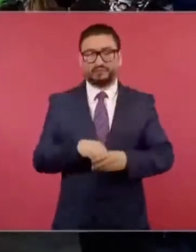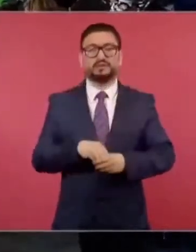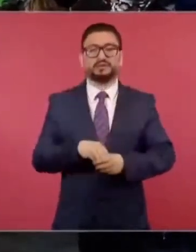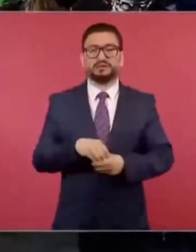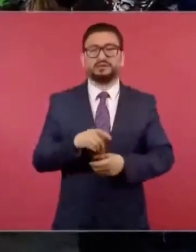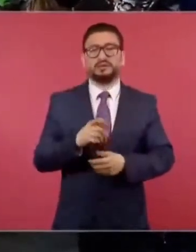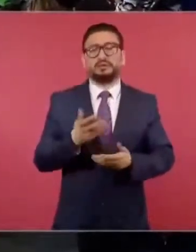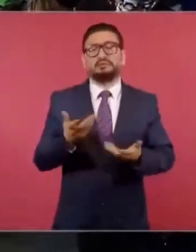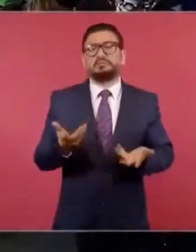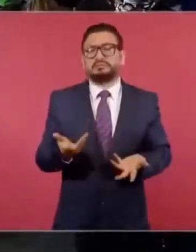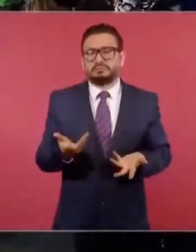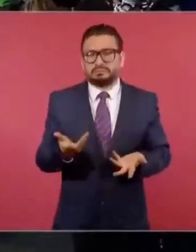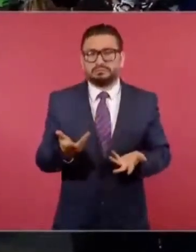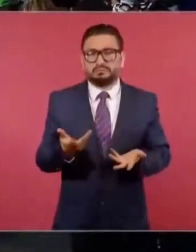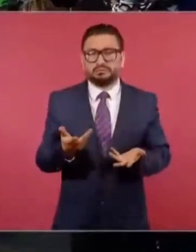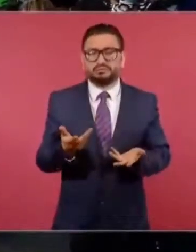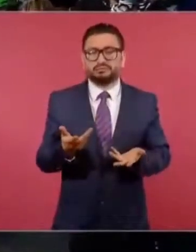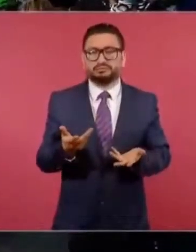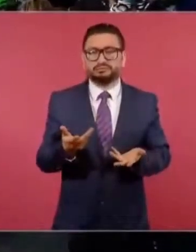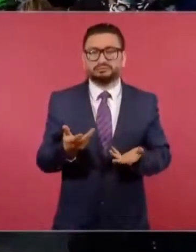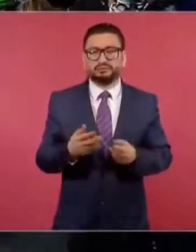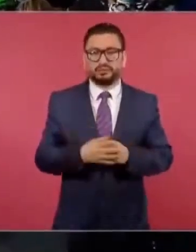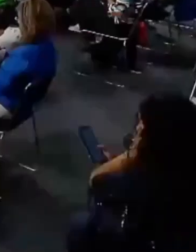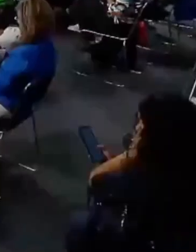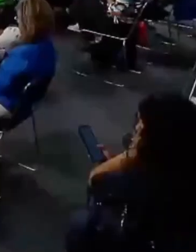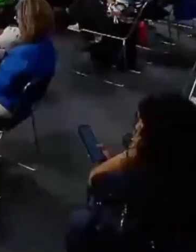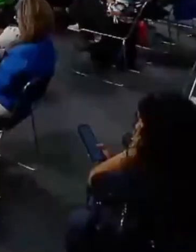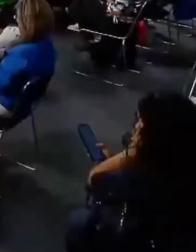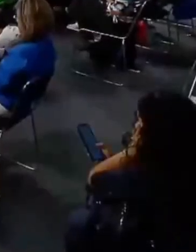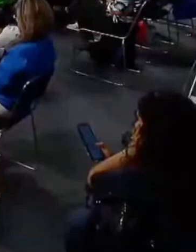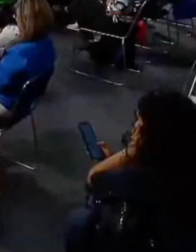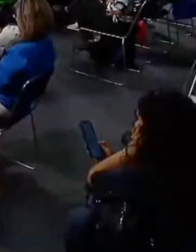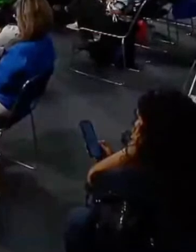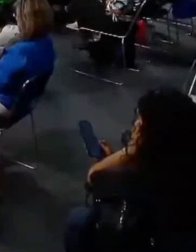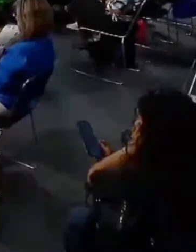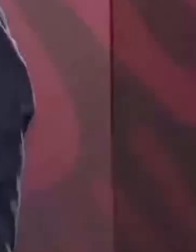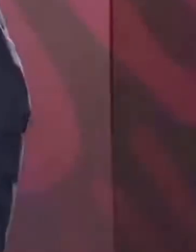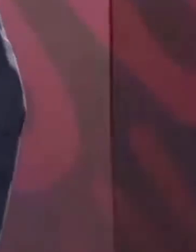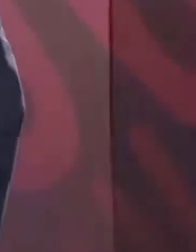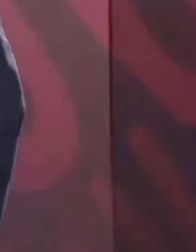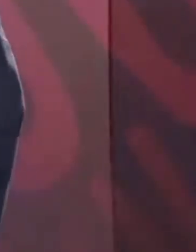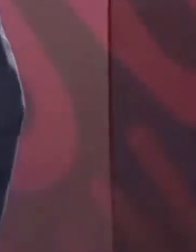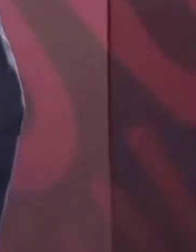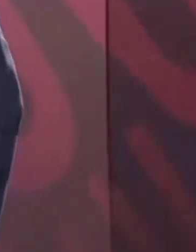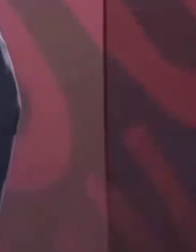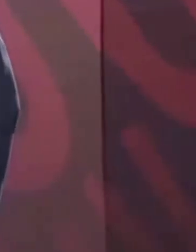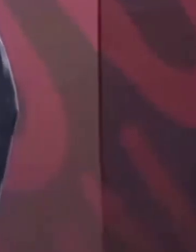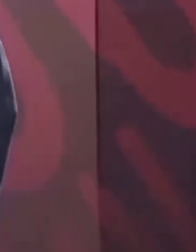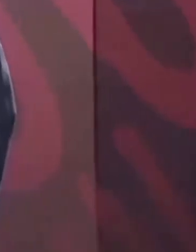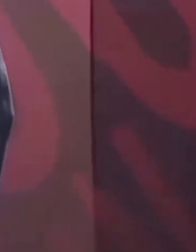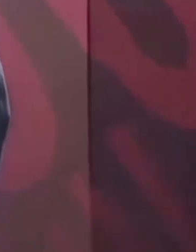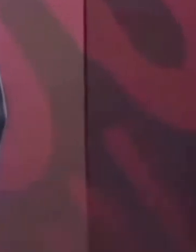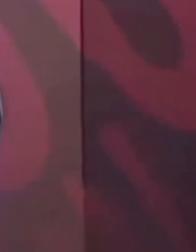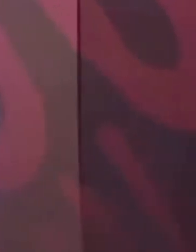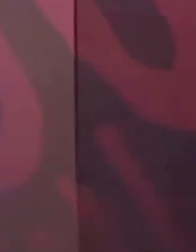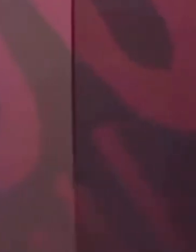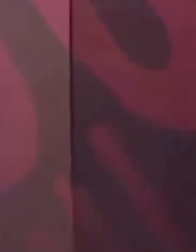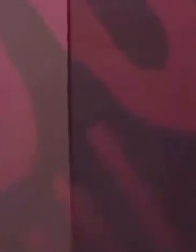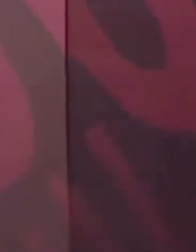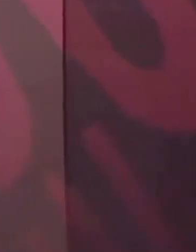se supera con la gran satisfacción que produce estar